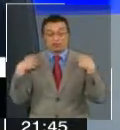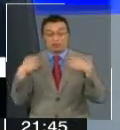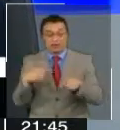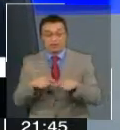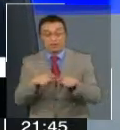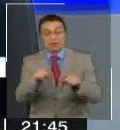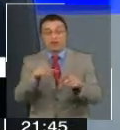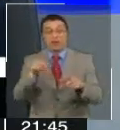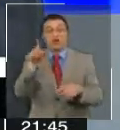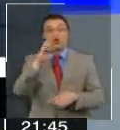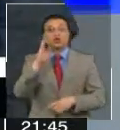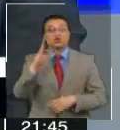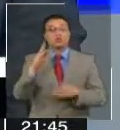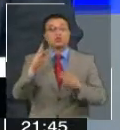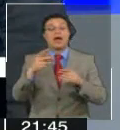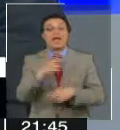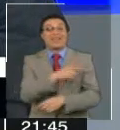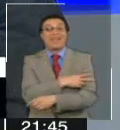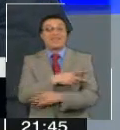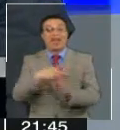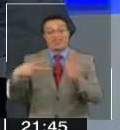en cargo de la subjefa de la división.